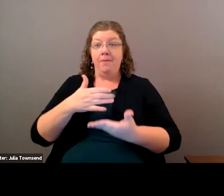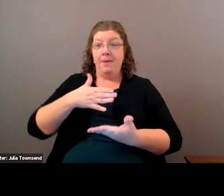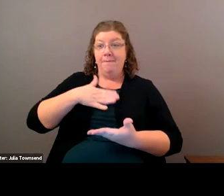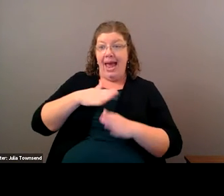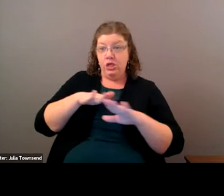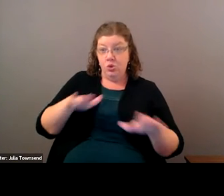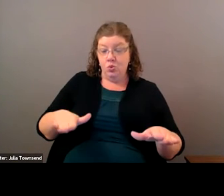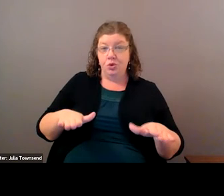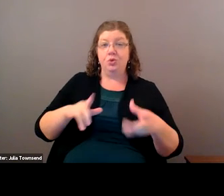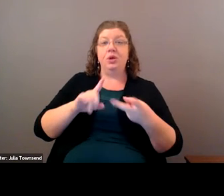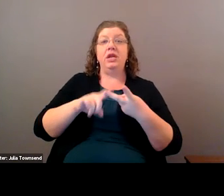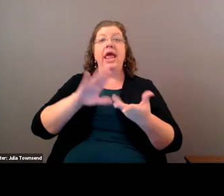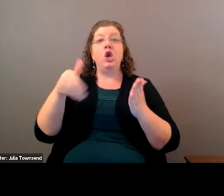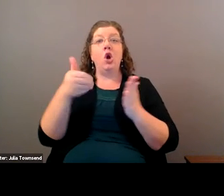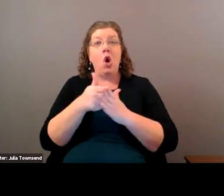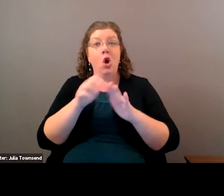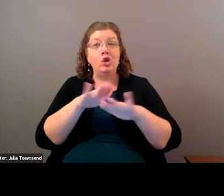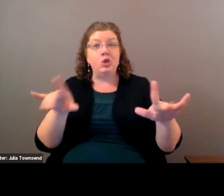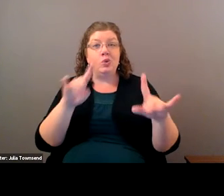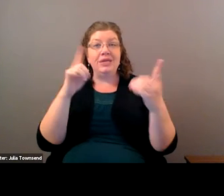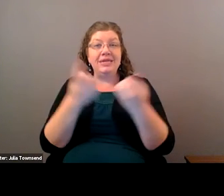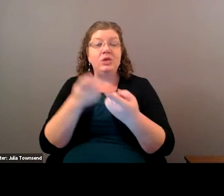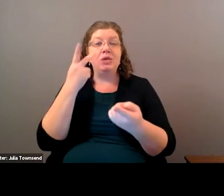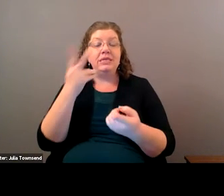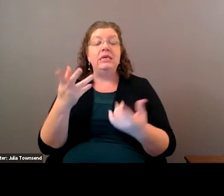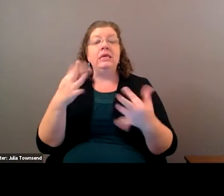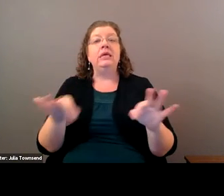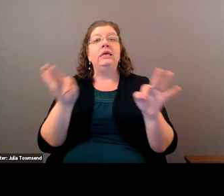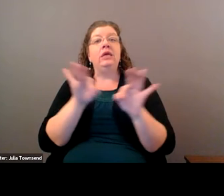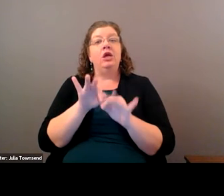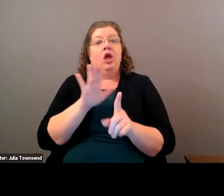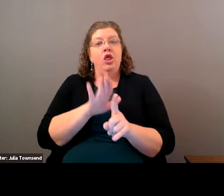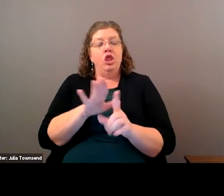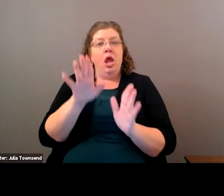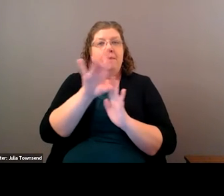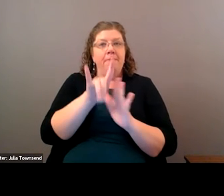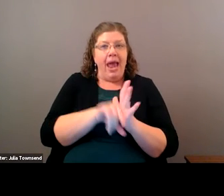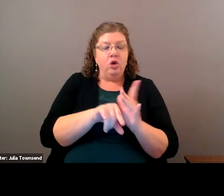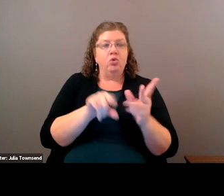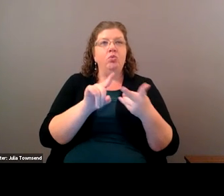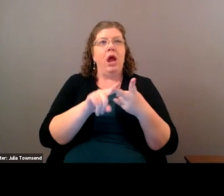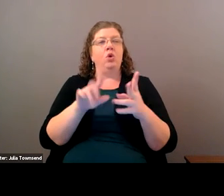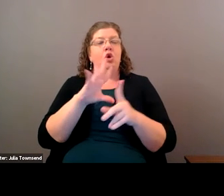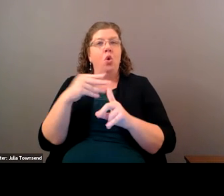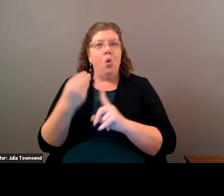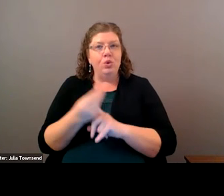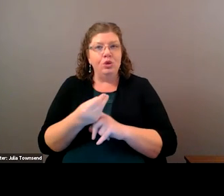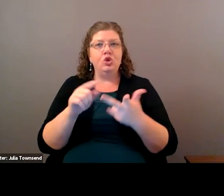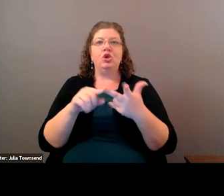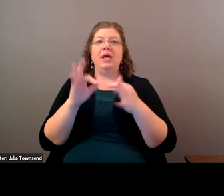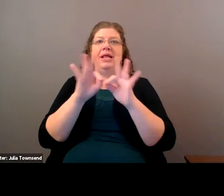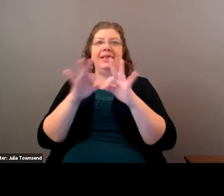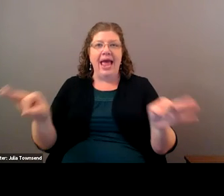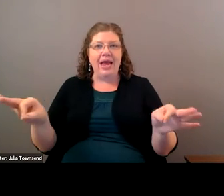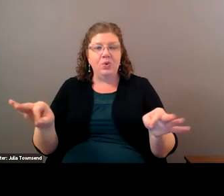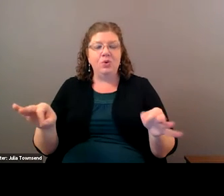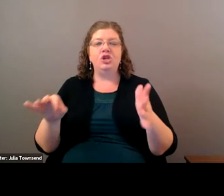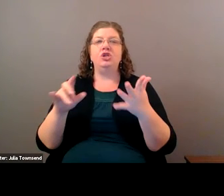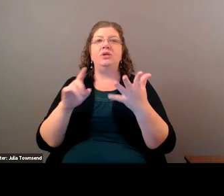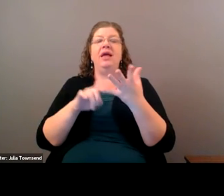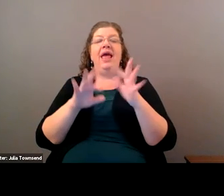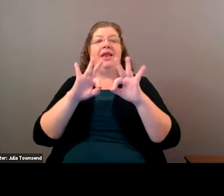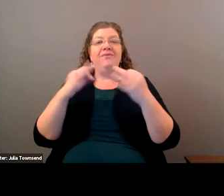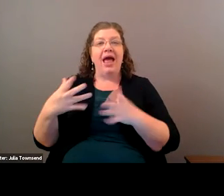hijos reciban esta capacitación para que ayuden a mis hijos y a todos los niños, para que valoren su lenguaje,